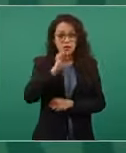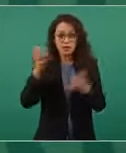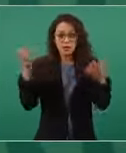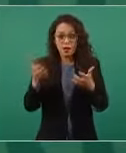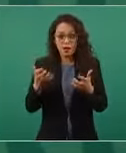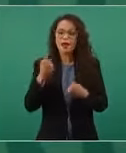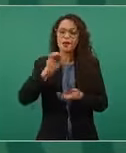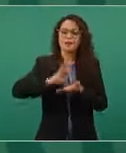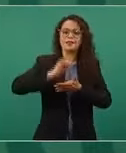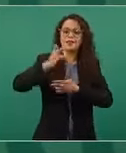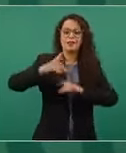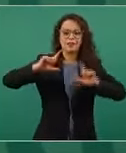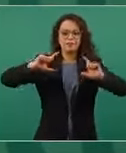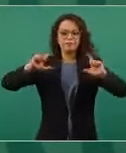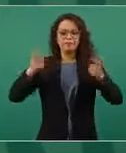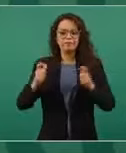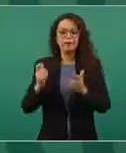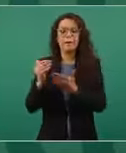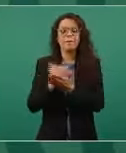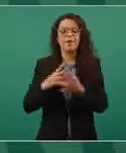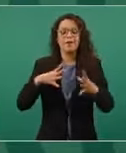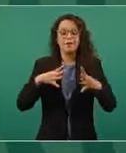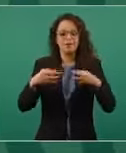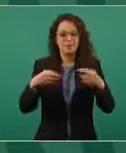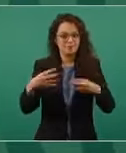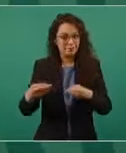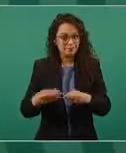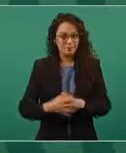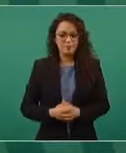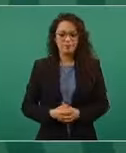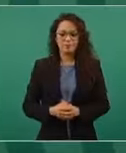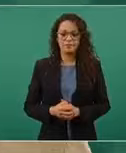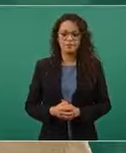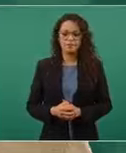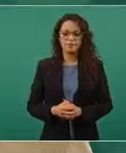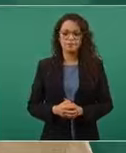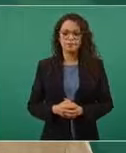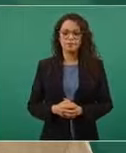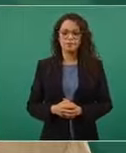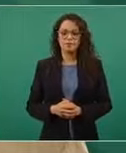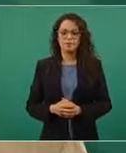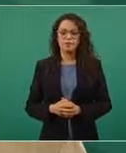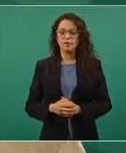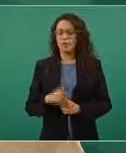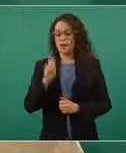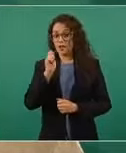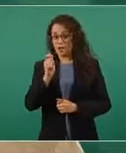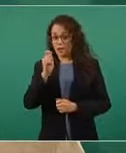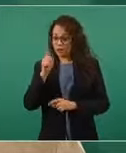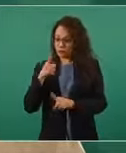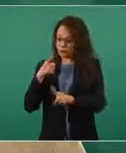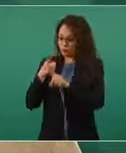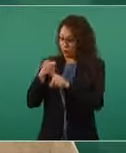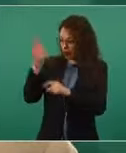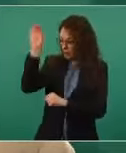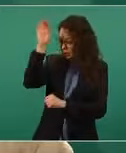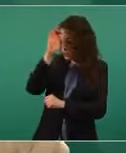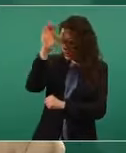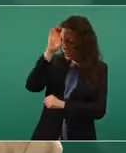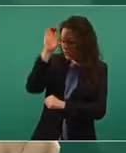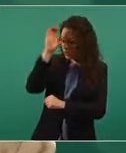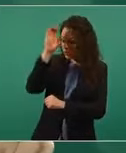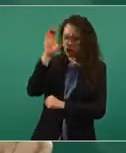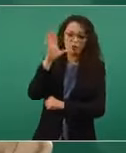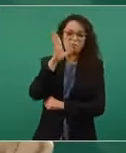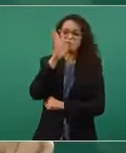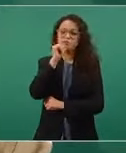epidemia. No es, desde el punto de vista científico, posible establecer una fecha